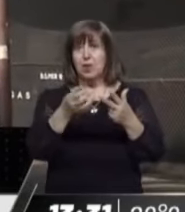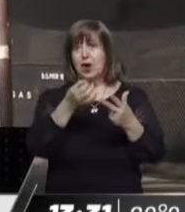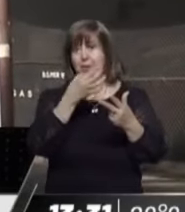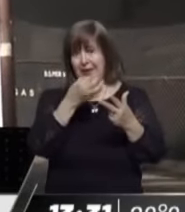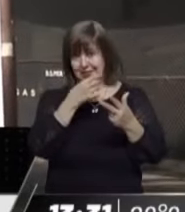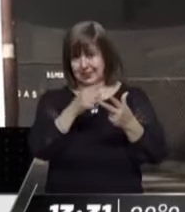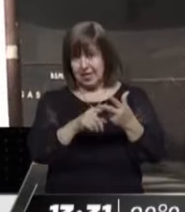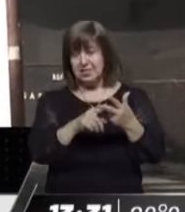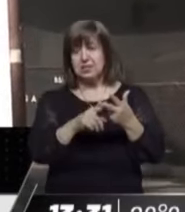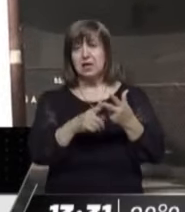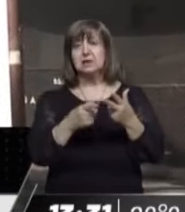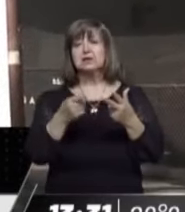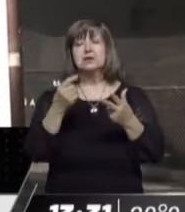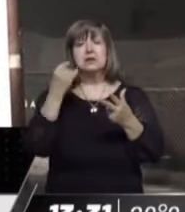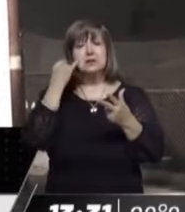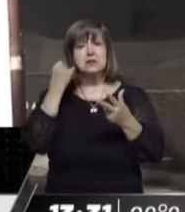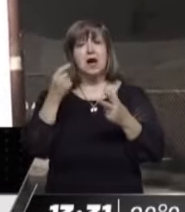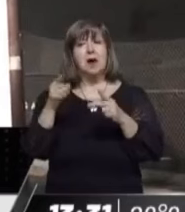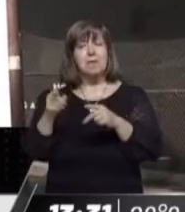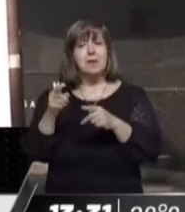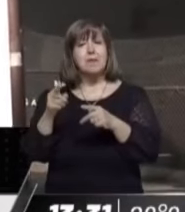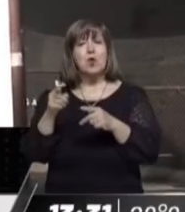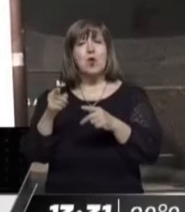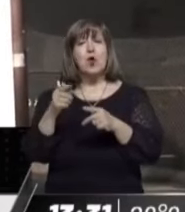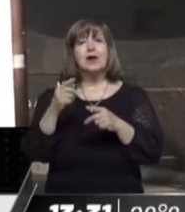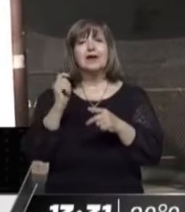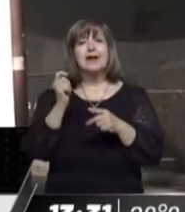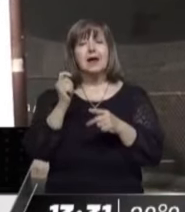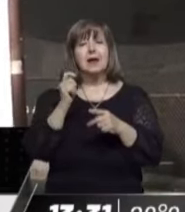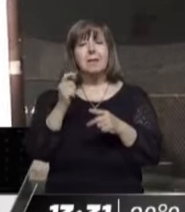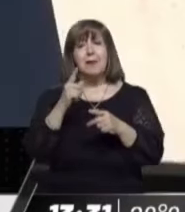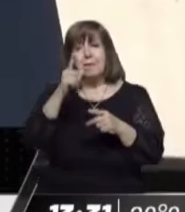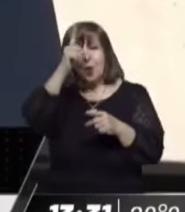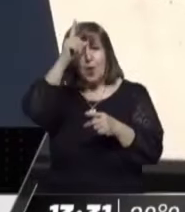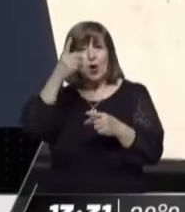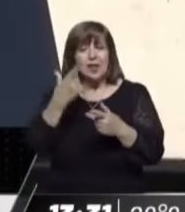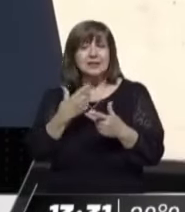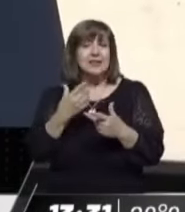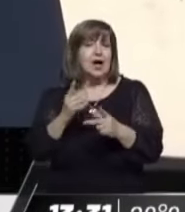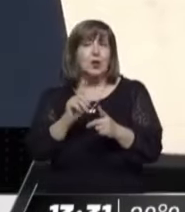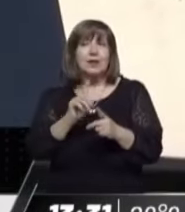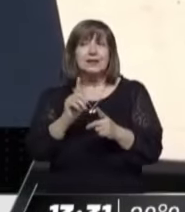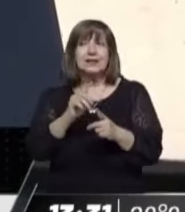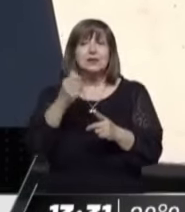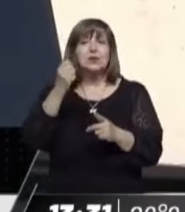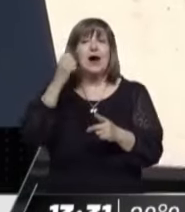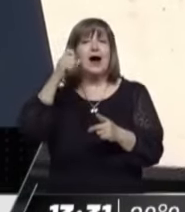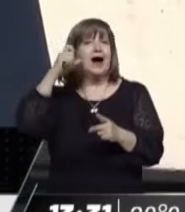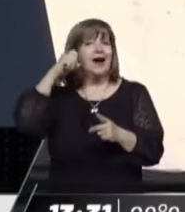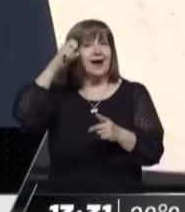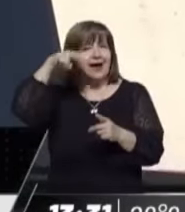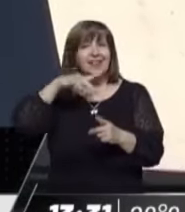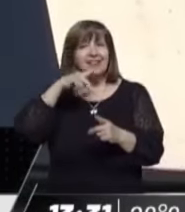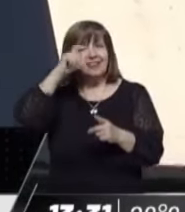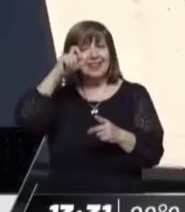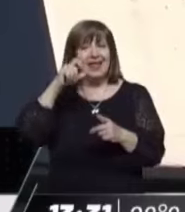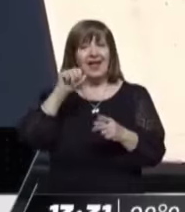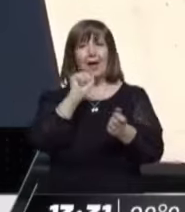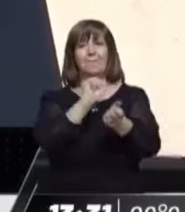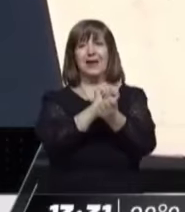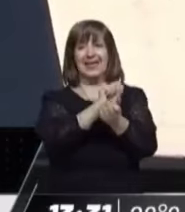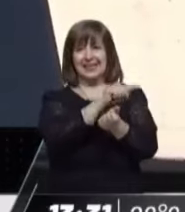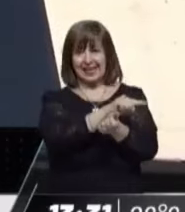practicó los reactivos correspondientes sobre las sustancias encontradas y se hizo efectivo El secuestro de todo el material el